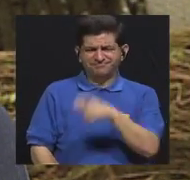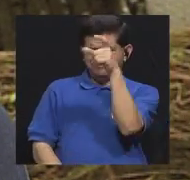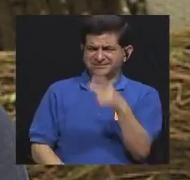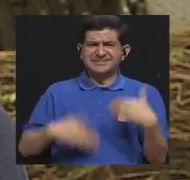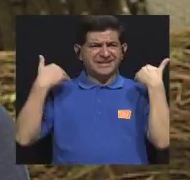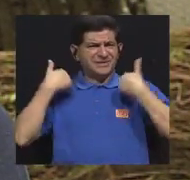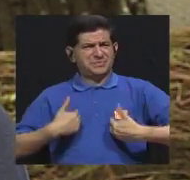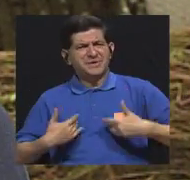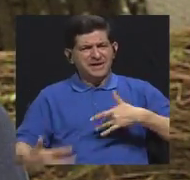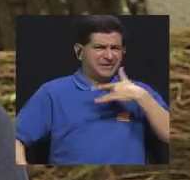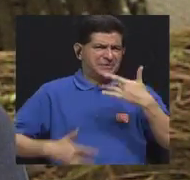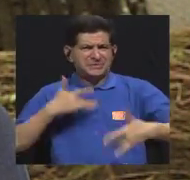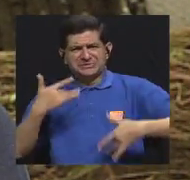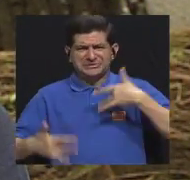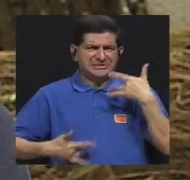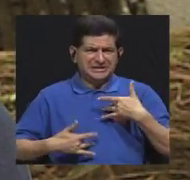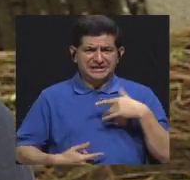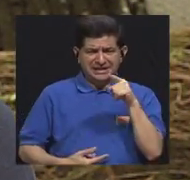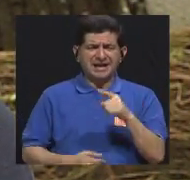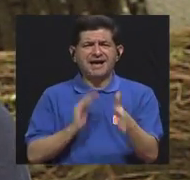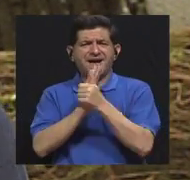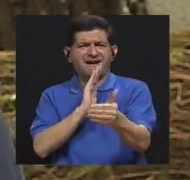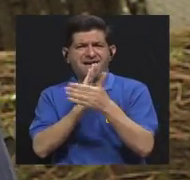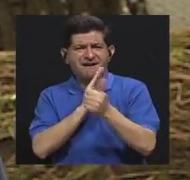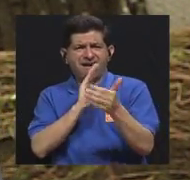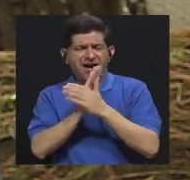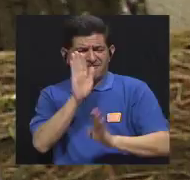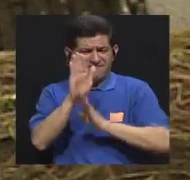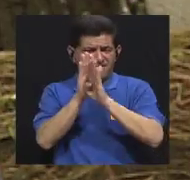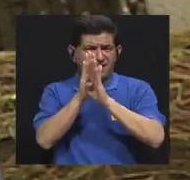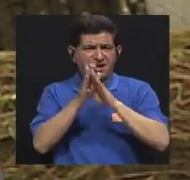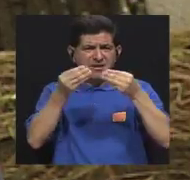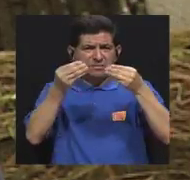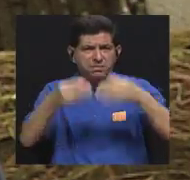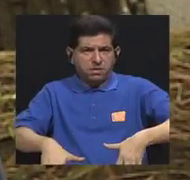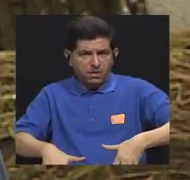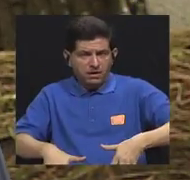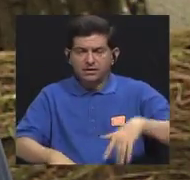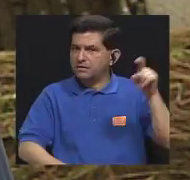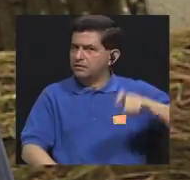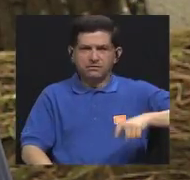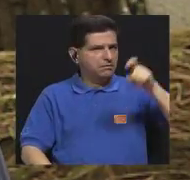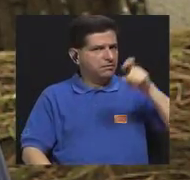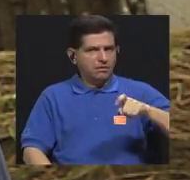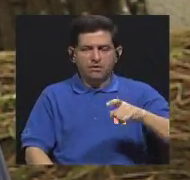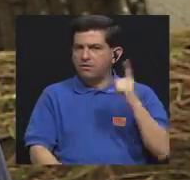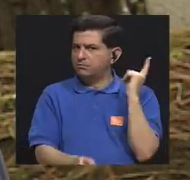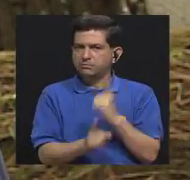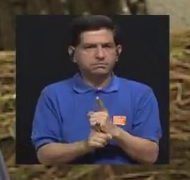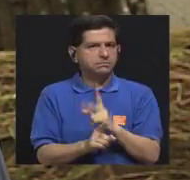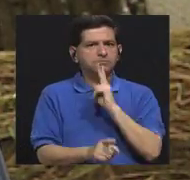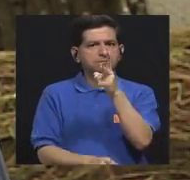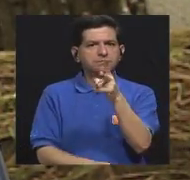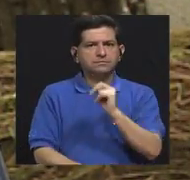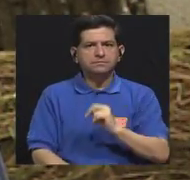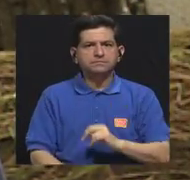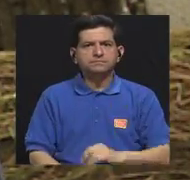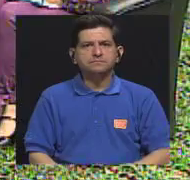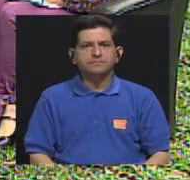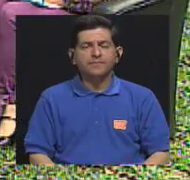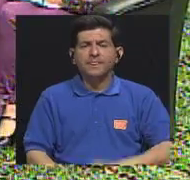que el ser humano siente que pierde esa capacidad de desarrollo. Claro. Claro. Y no necesariamente eso es real.